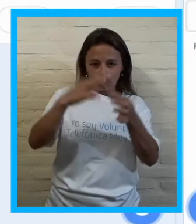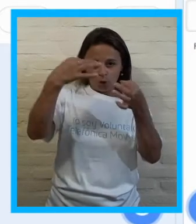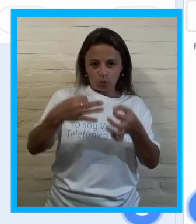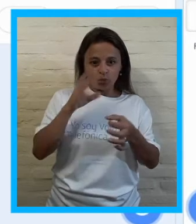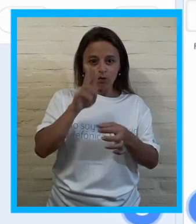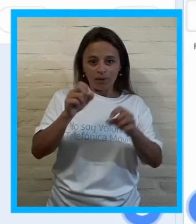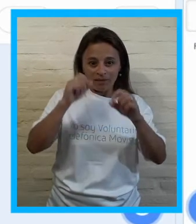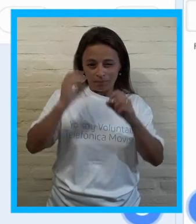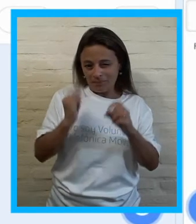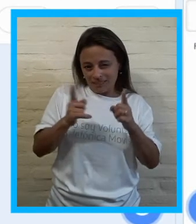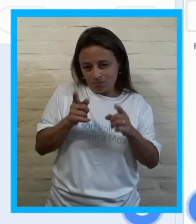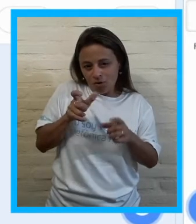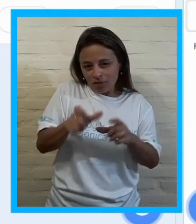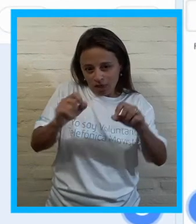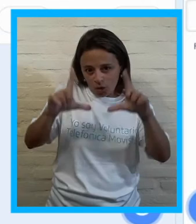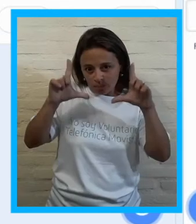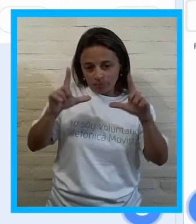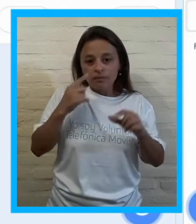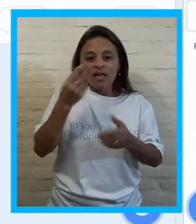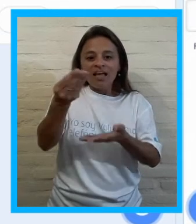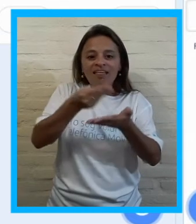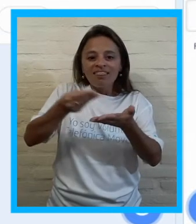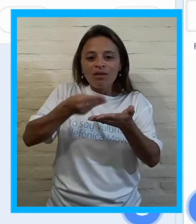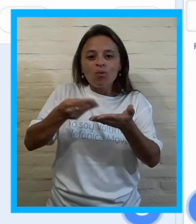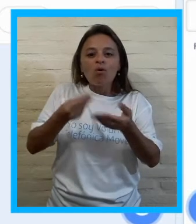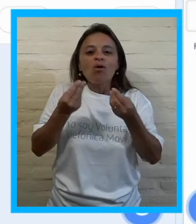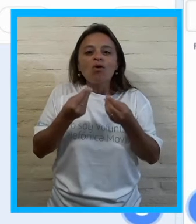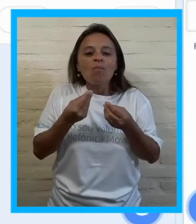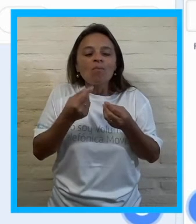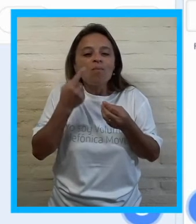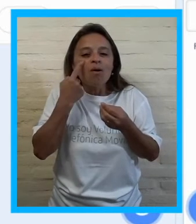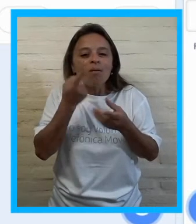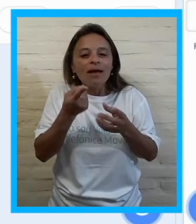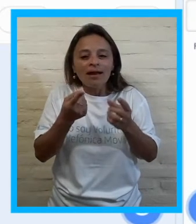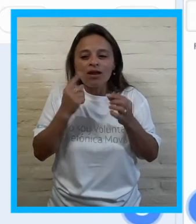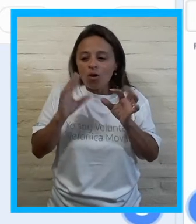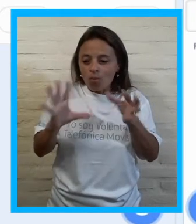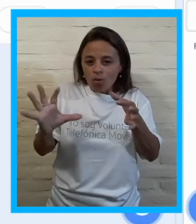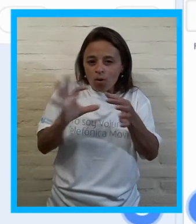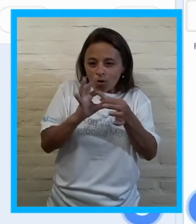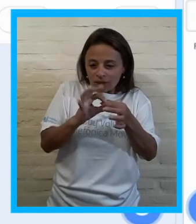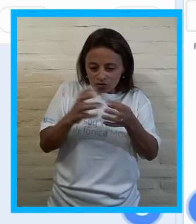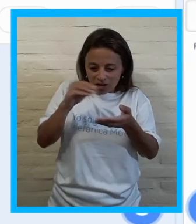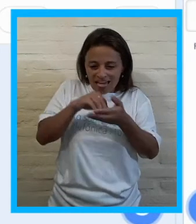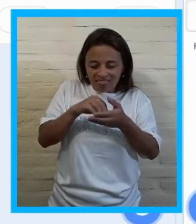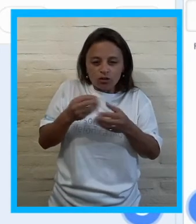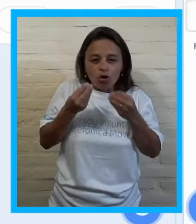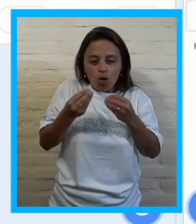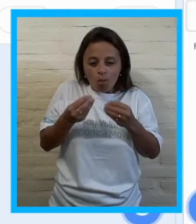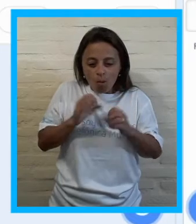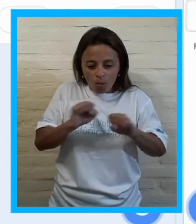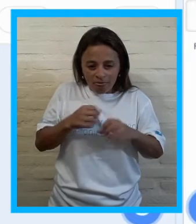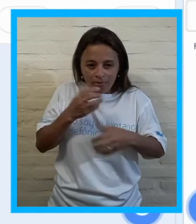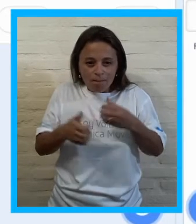el bloque al presionar bandera verde. Voy a usar un truco que es como definir una especie de función que va a tener adentro todo